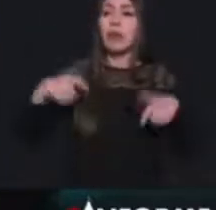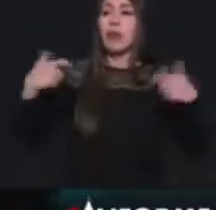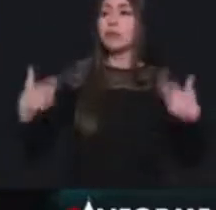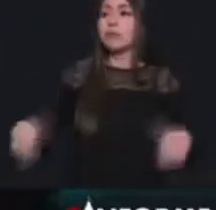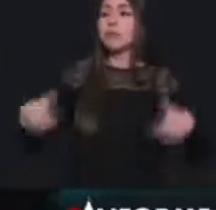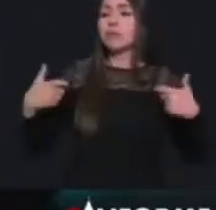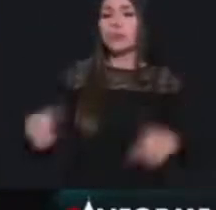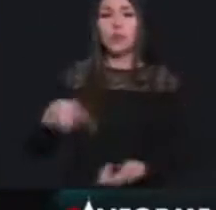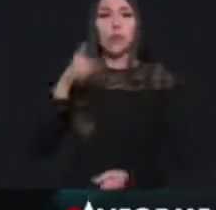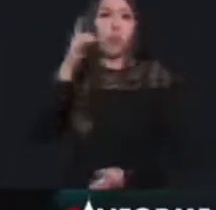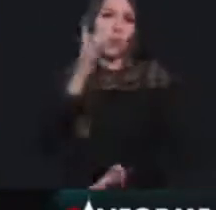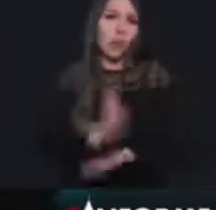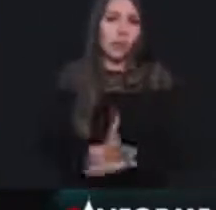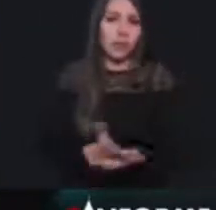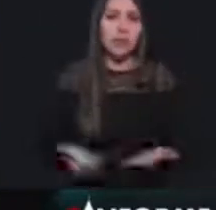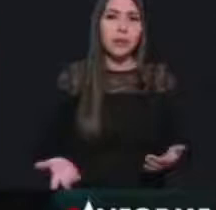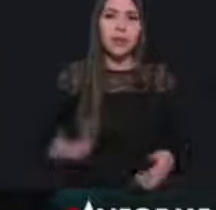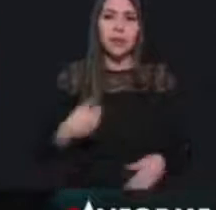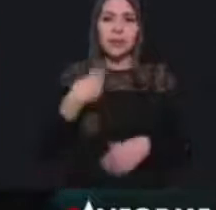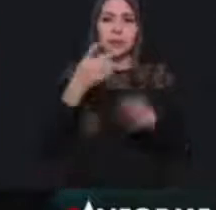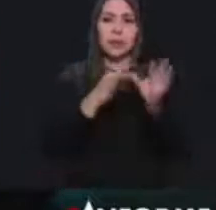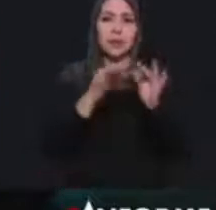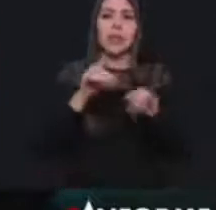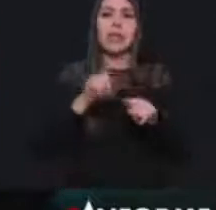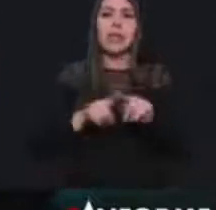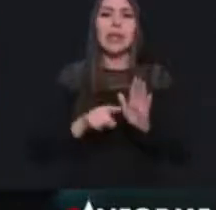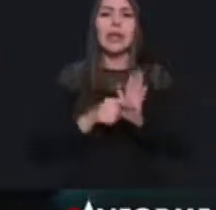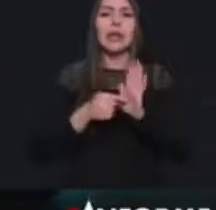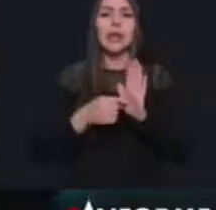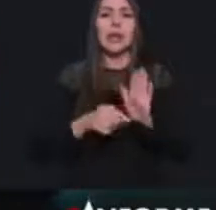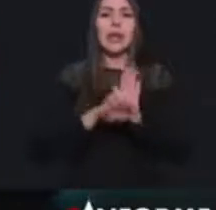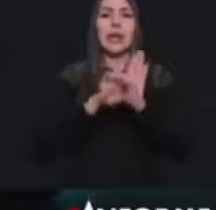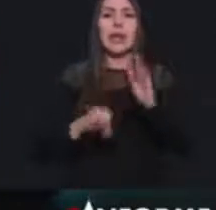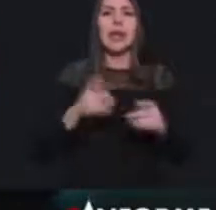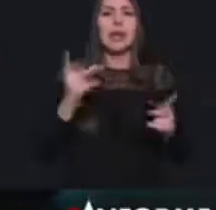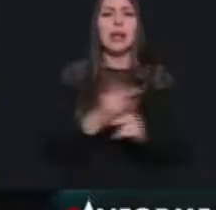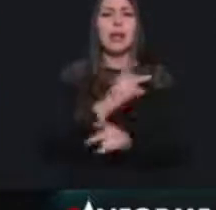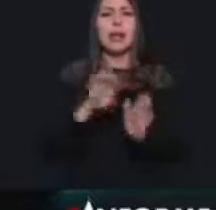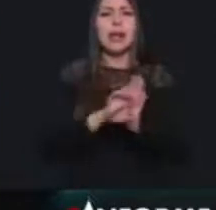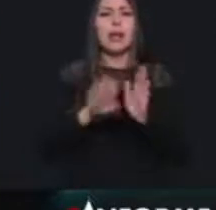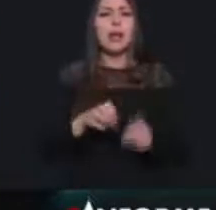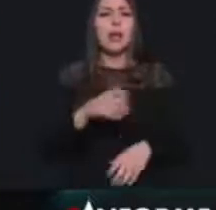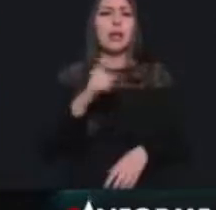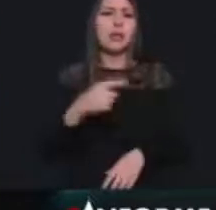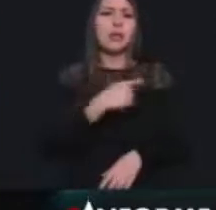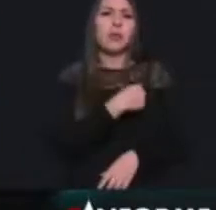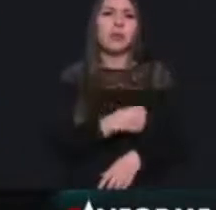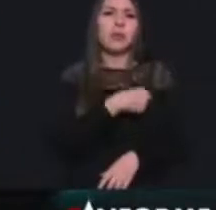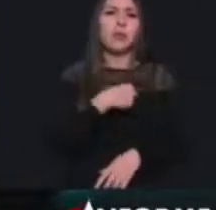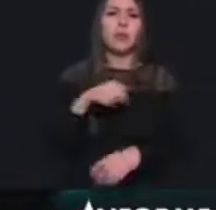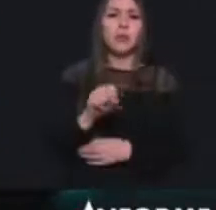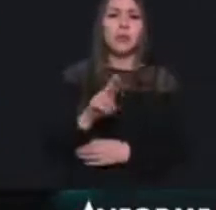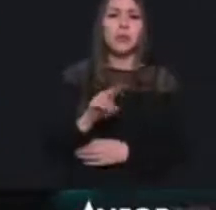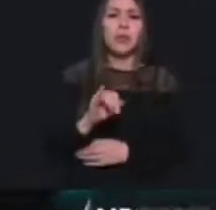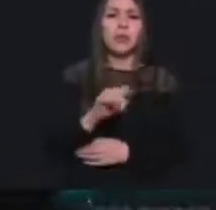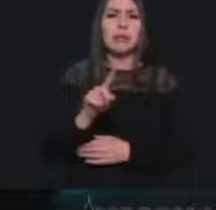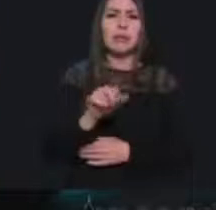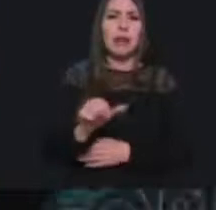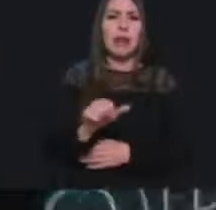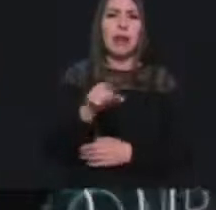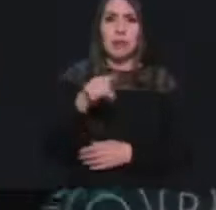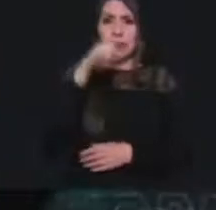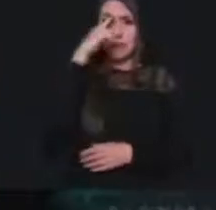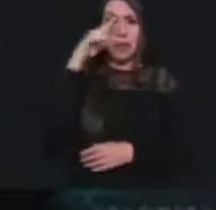ejemplo de, vaya, para entender a quién beneficia esto y a quién afecta, el caso de Suiza, ¿no? En Suiza la cosa tampoco es tan sencilla. Hace unos